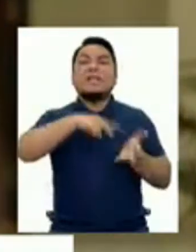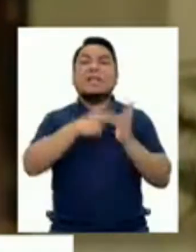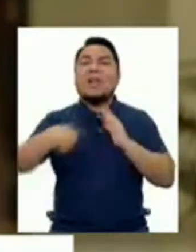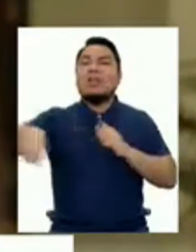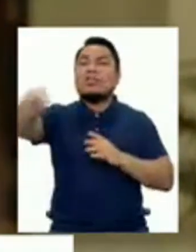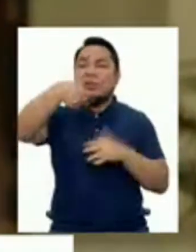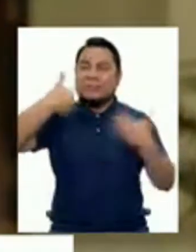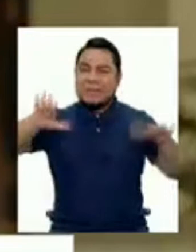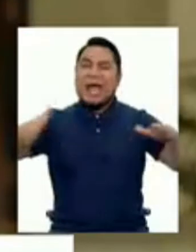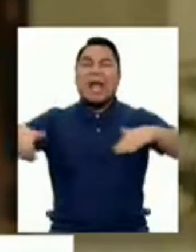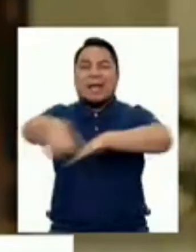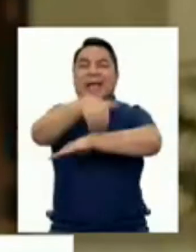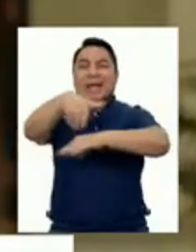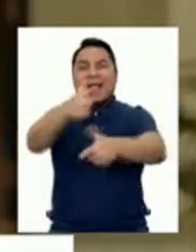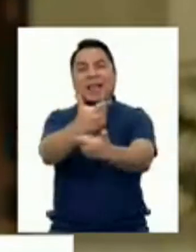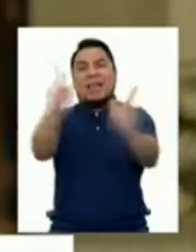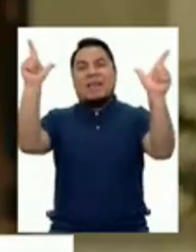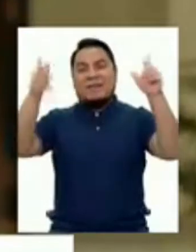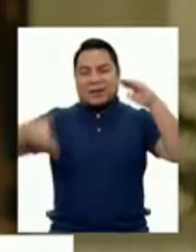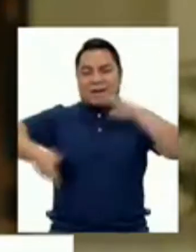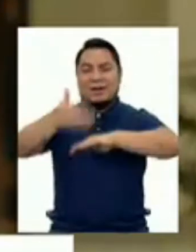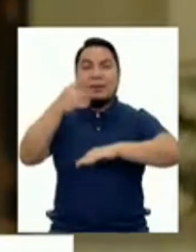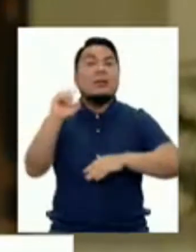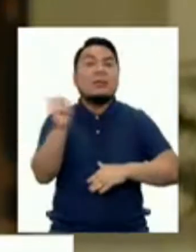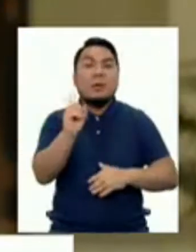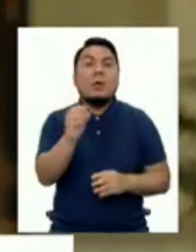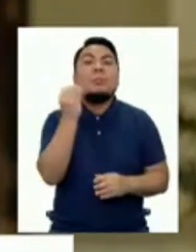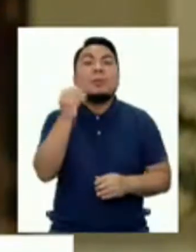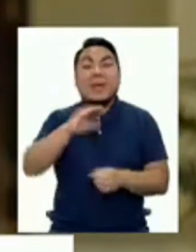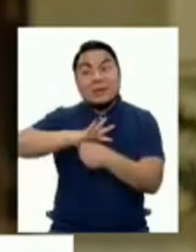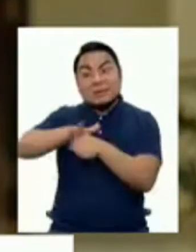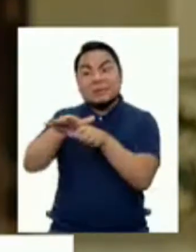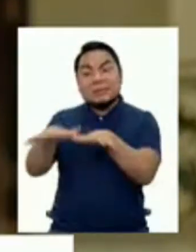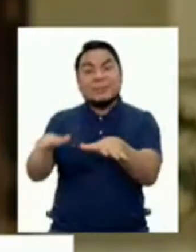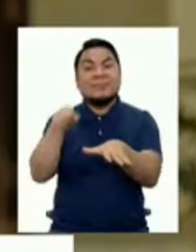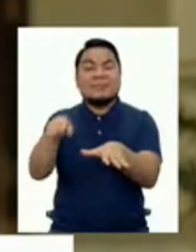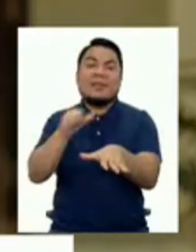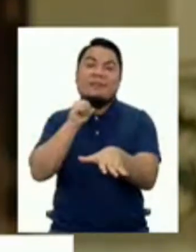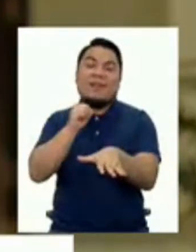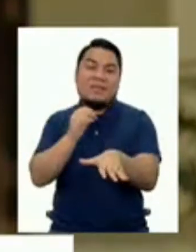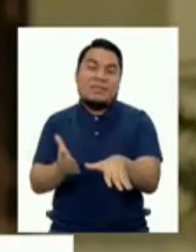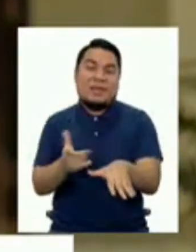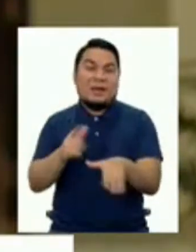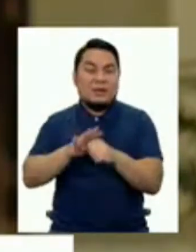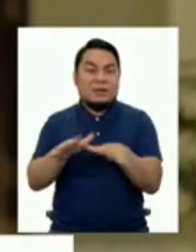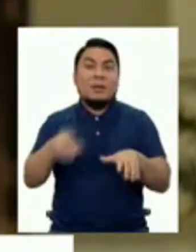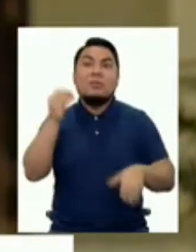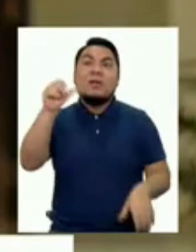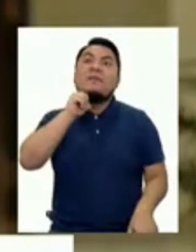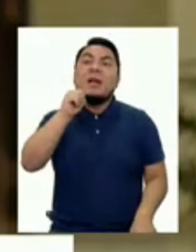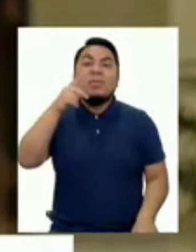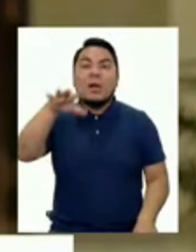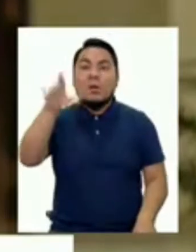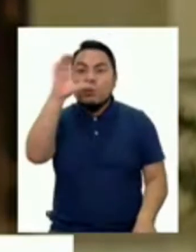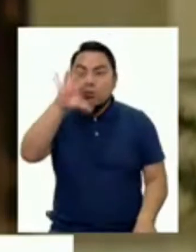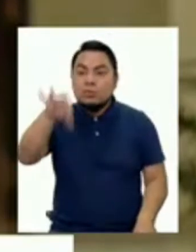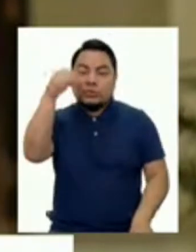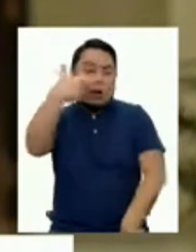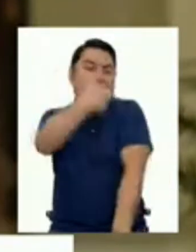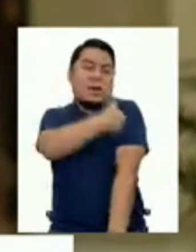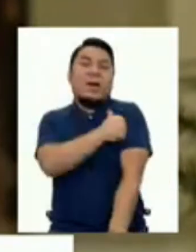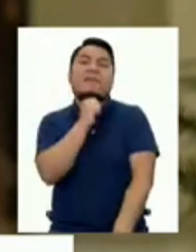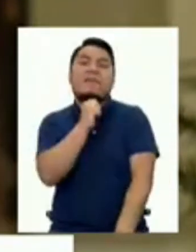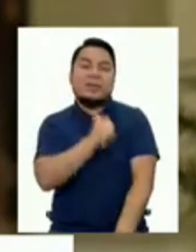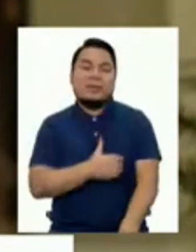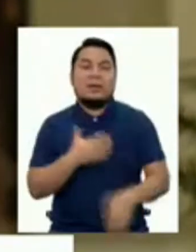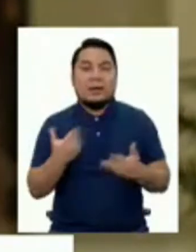desapareció. El virus no va a desaparecer mientras que el esfuerzo de la ciencia no encuentre una vacuna. Mientras tanto, vamos